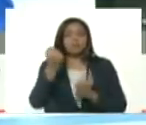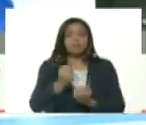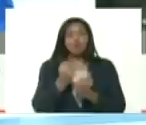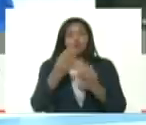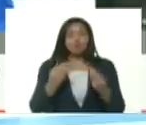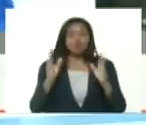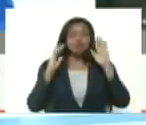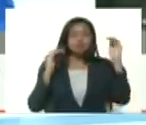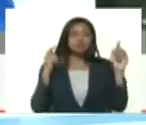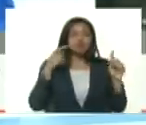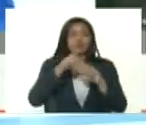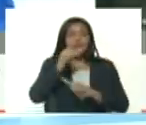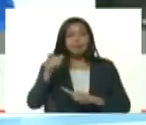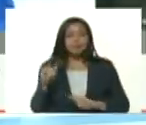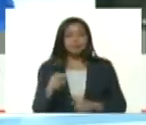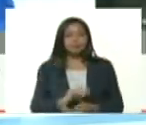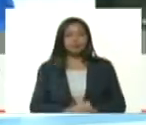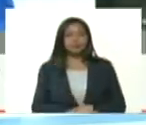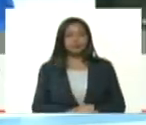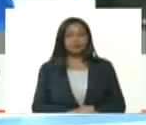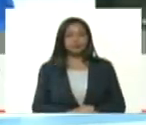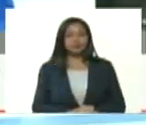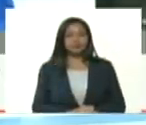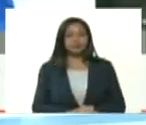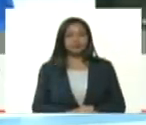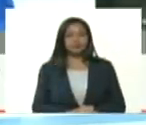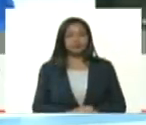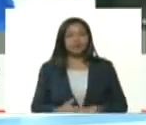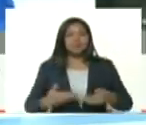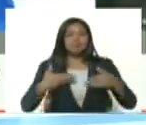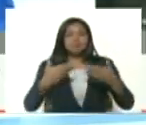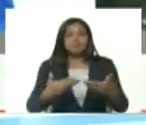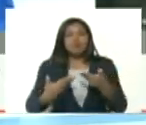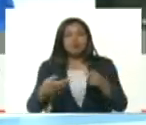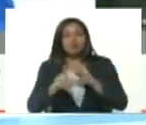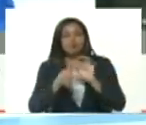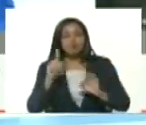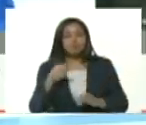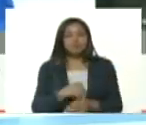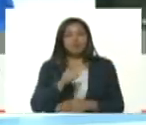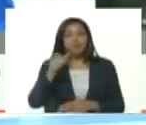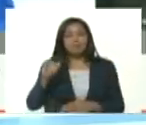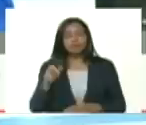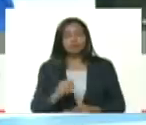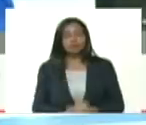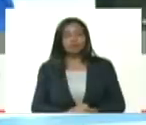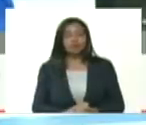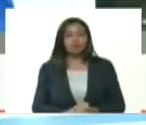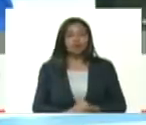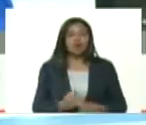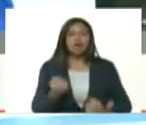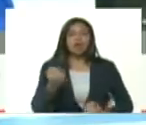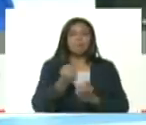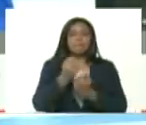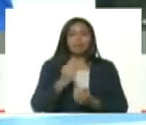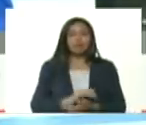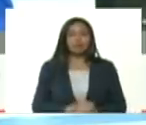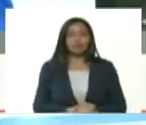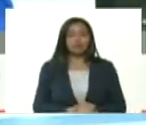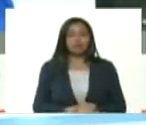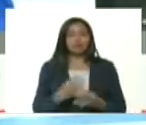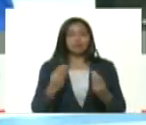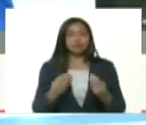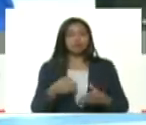de atención a la gente, de darle a la gente su soporte, su